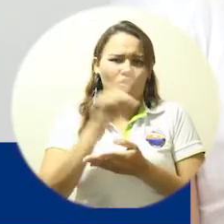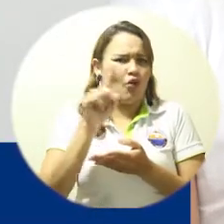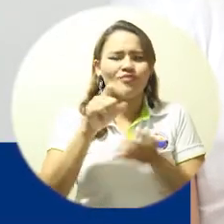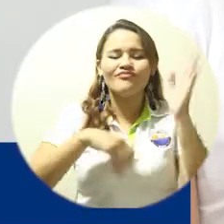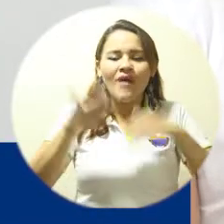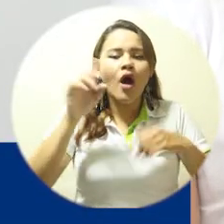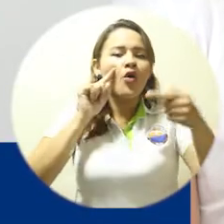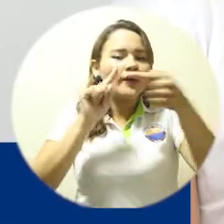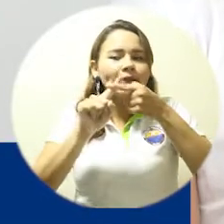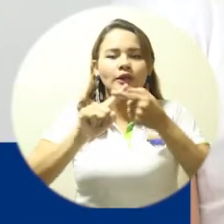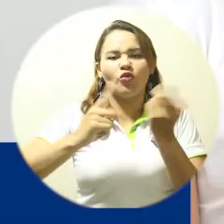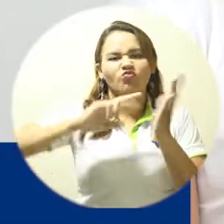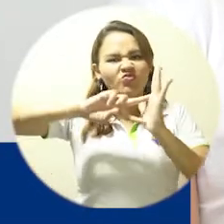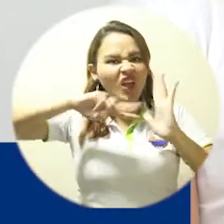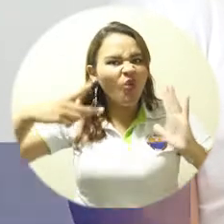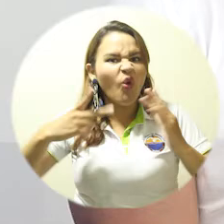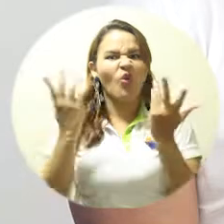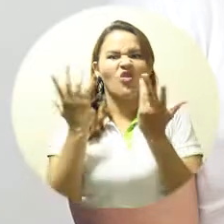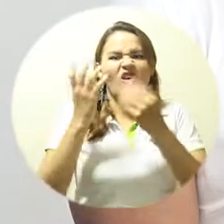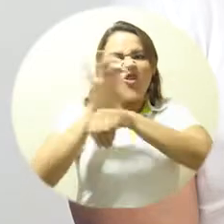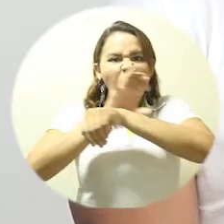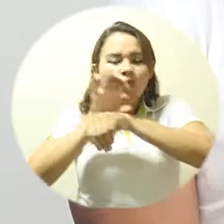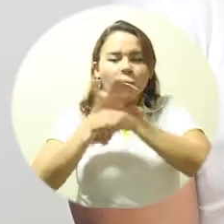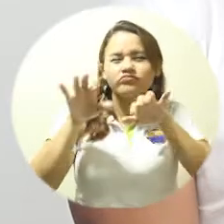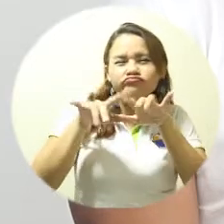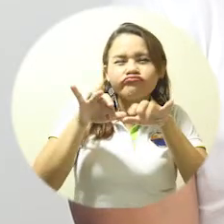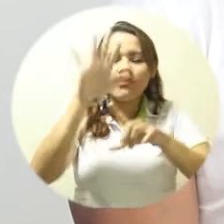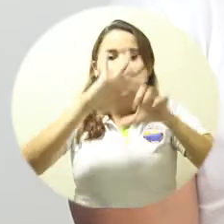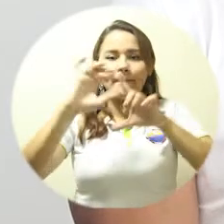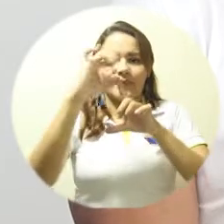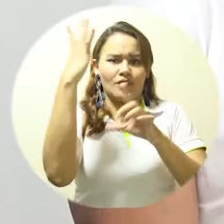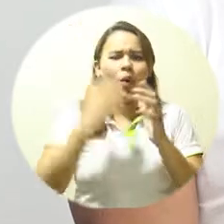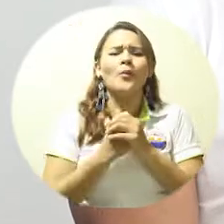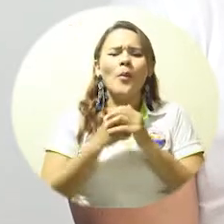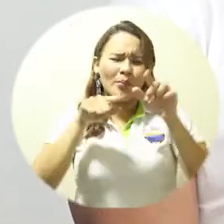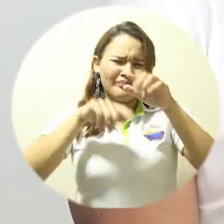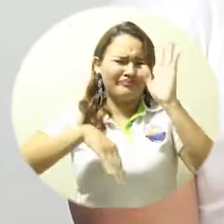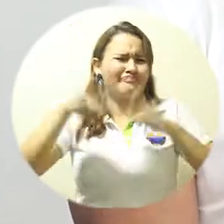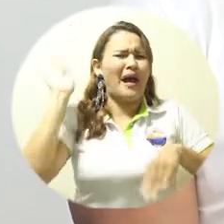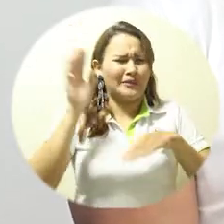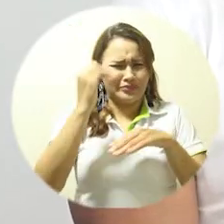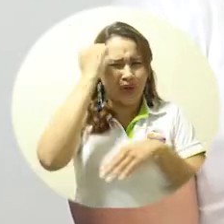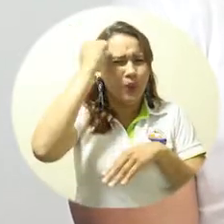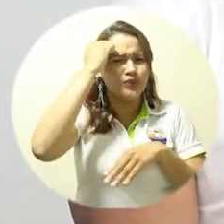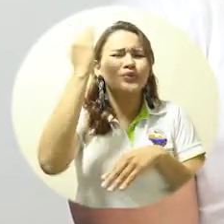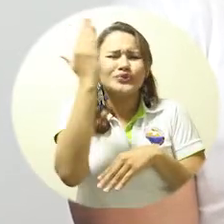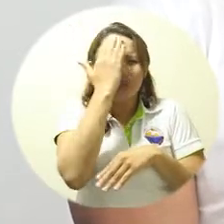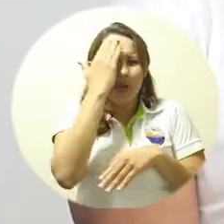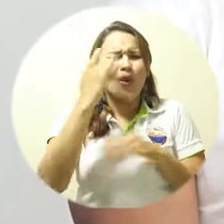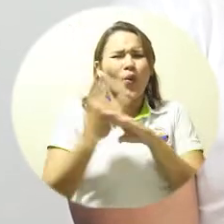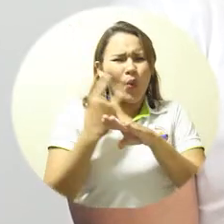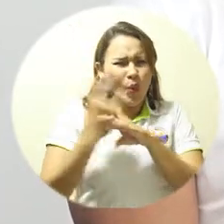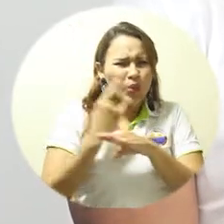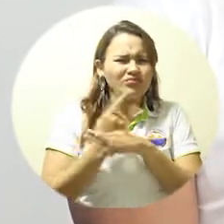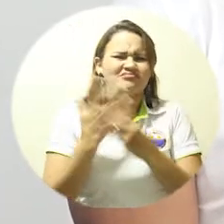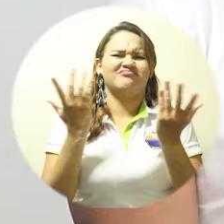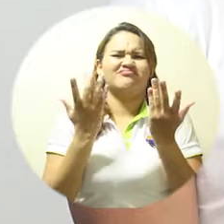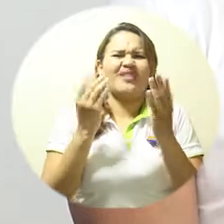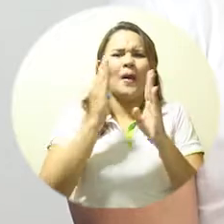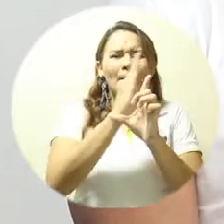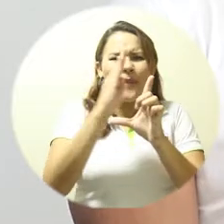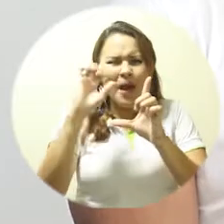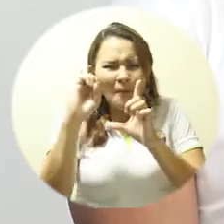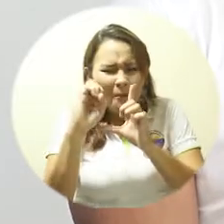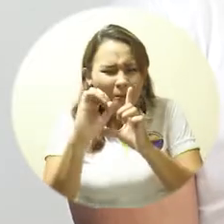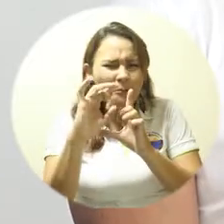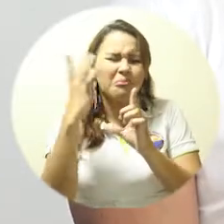utilizando tecnologías de información y comunicación. Hay muchos profesores que lo hacen, que pueden enviar trabajo, que pueden usar la Blackboard, Zoom, y